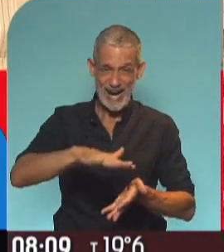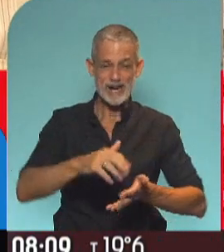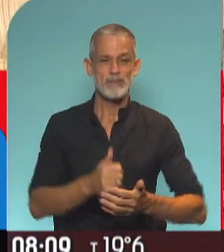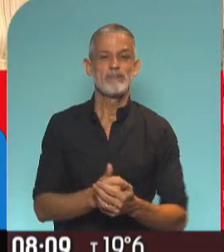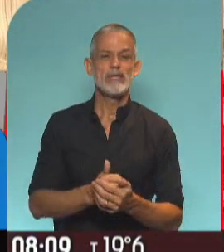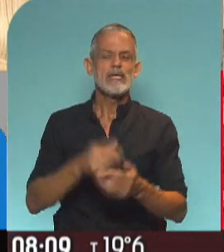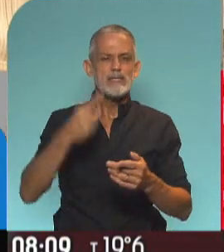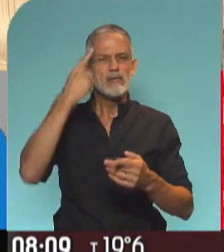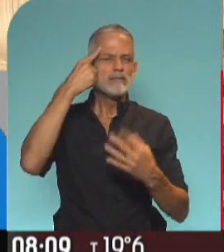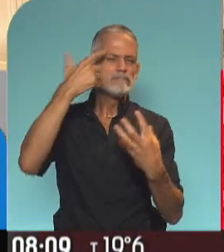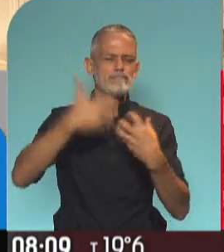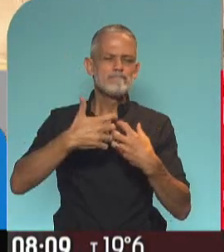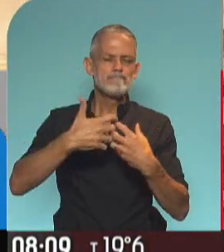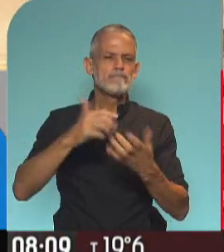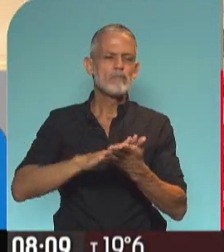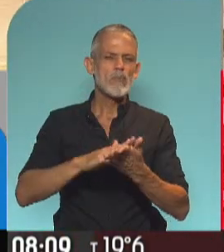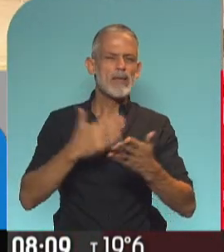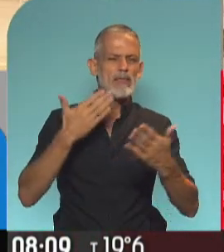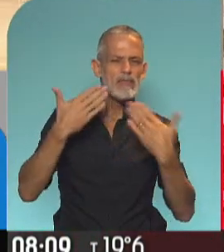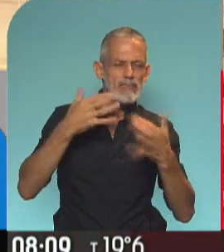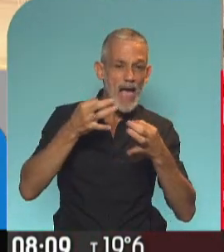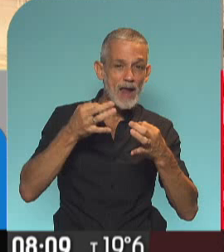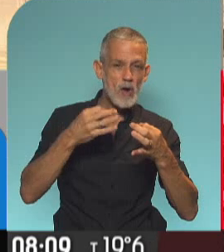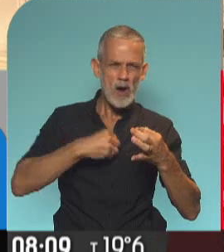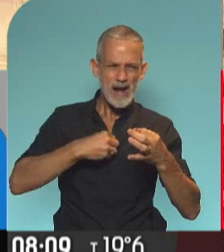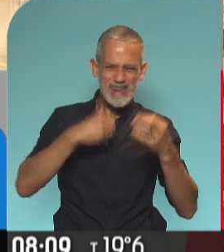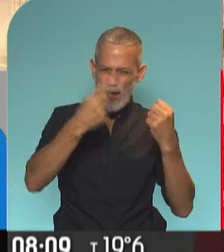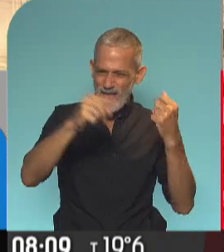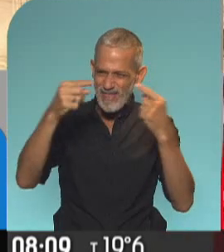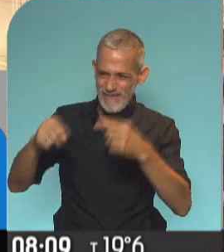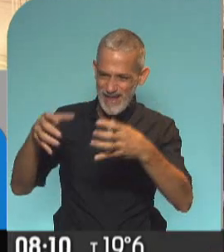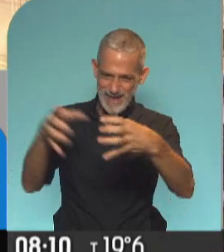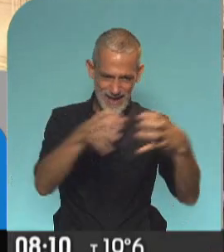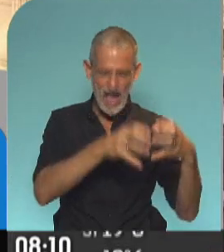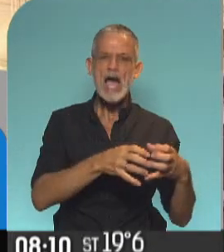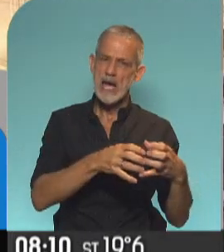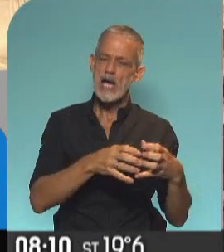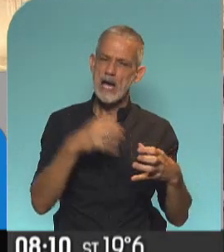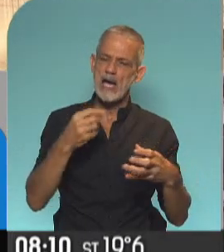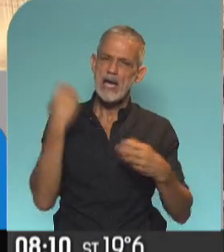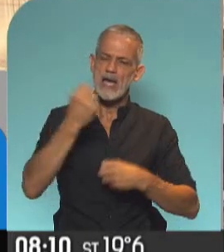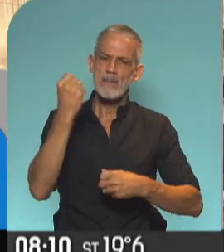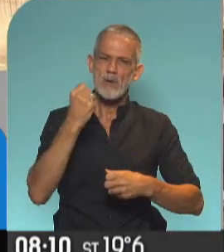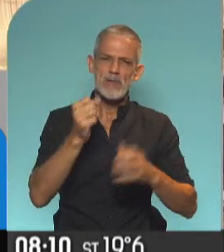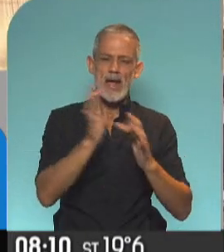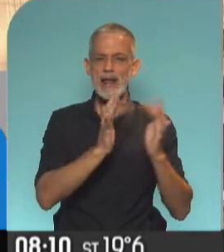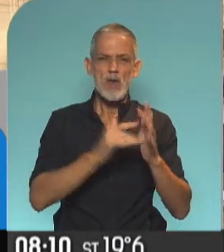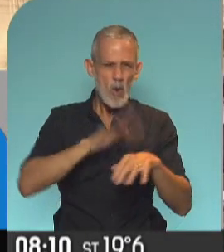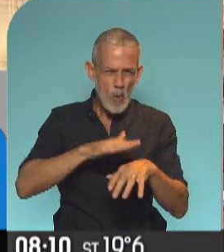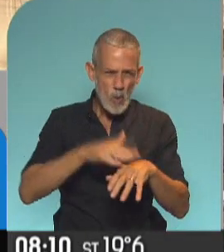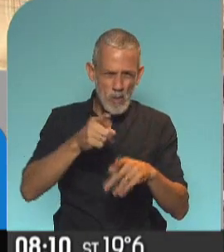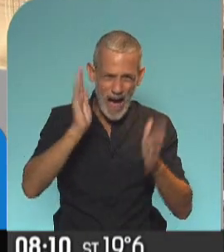que reflexionar que ese diálogo interreligioso ayuda, que las religiones no son las responsables